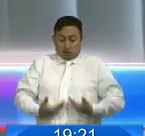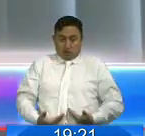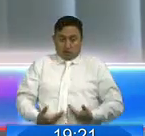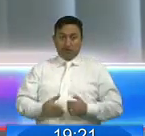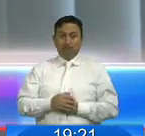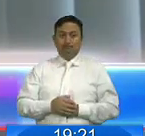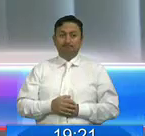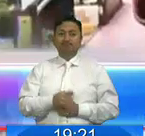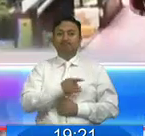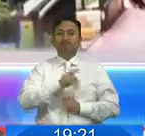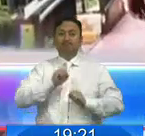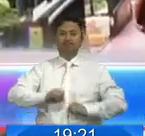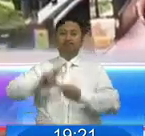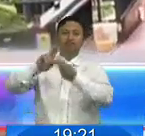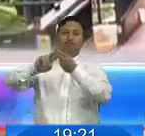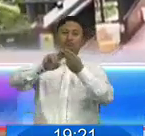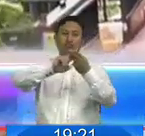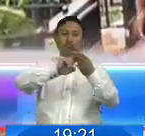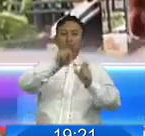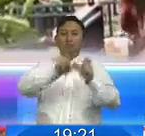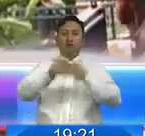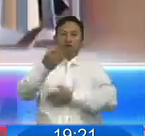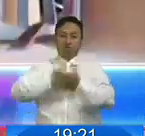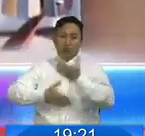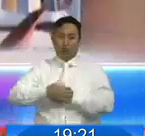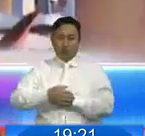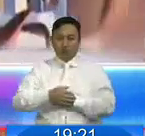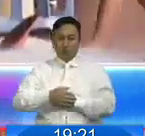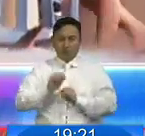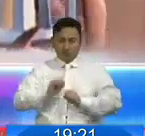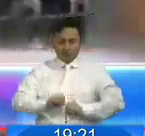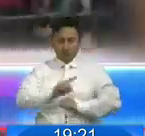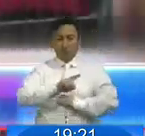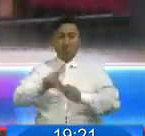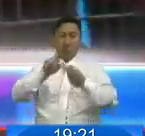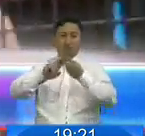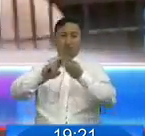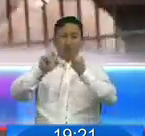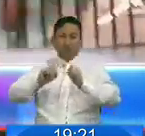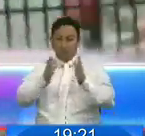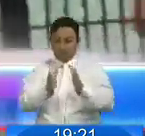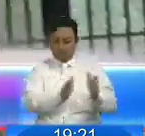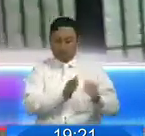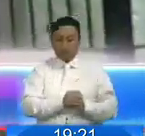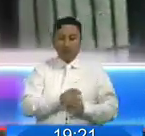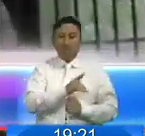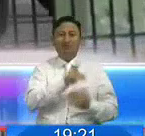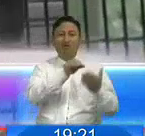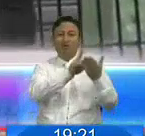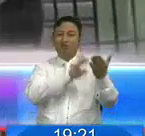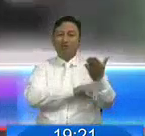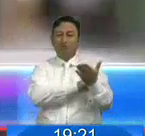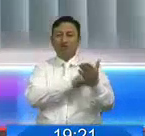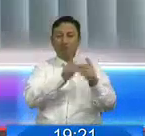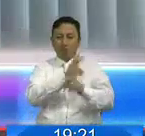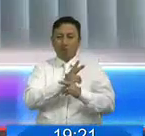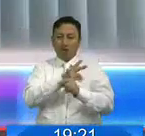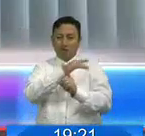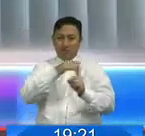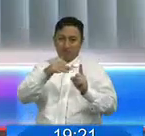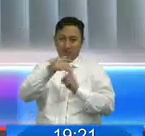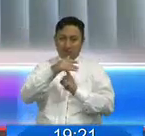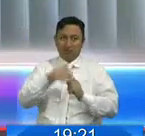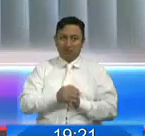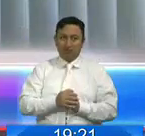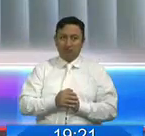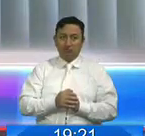un censo para normar y ubicar a los comerciantes autónomos, que en concordancia con sus propuestas medioambientales. Donde tengo yo